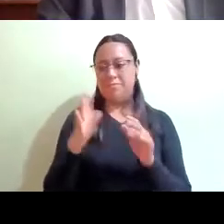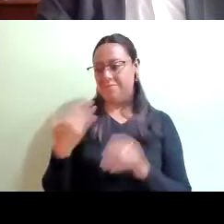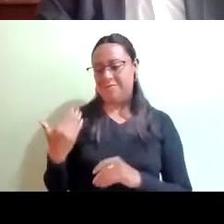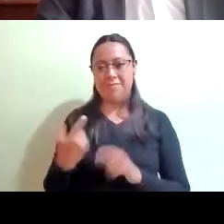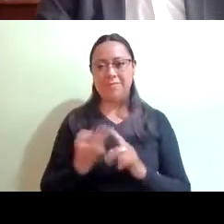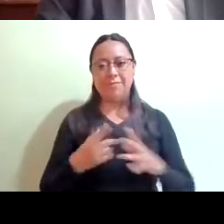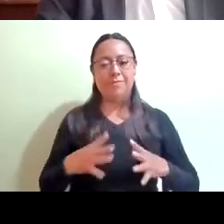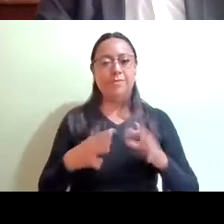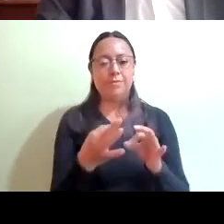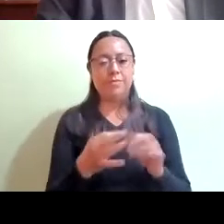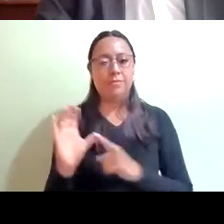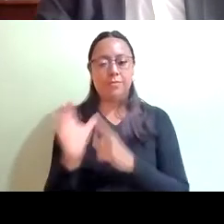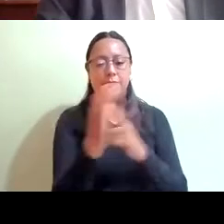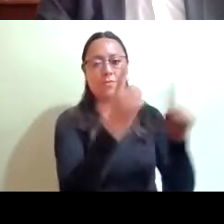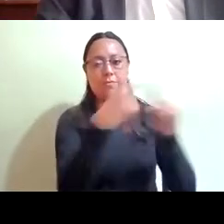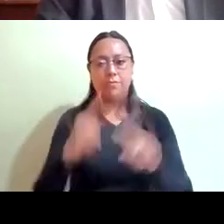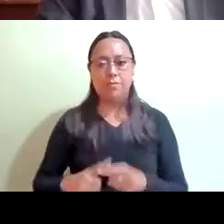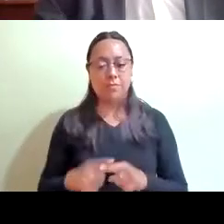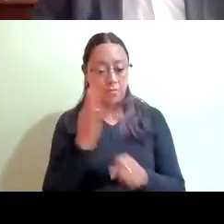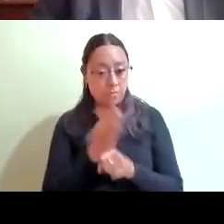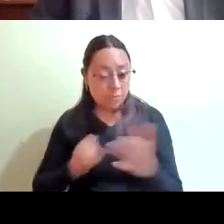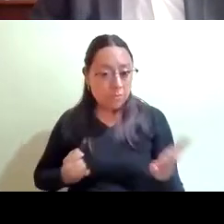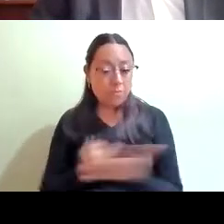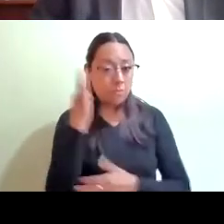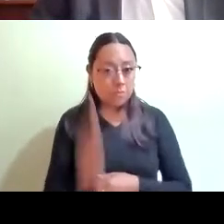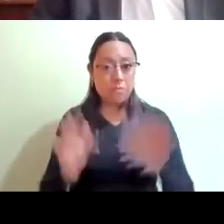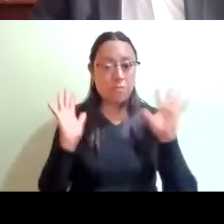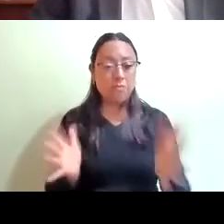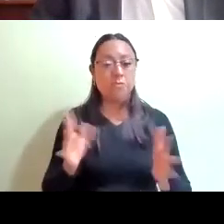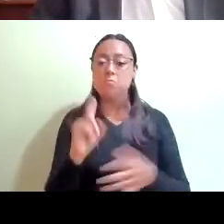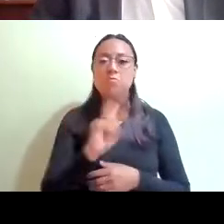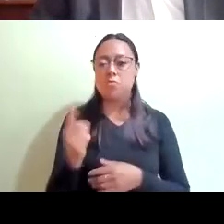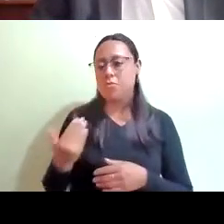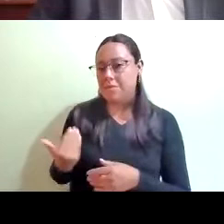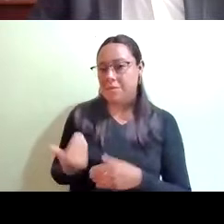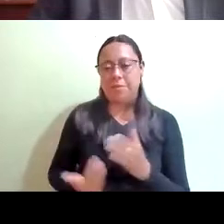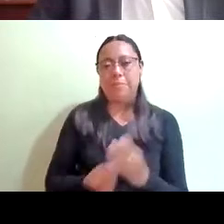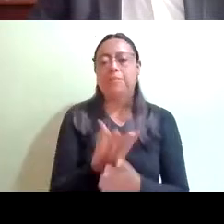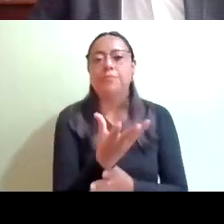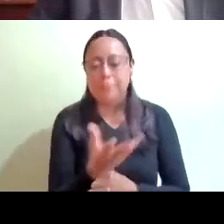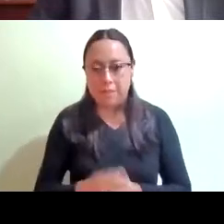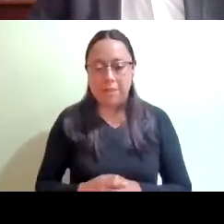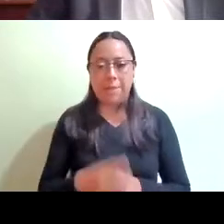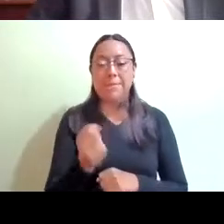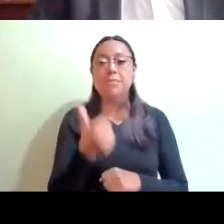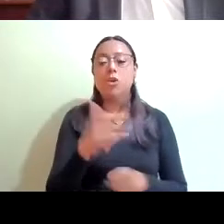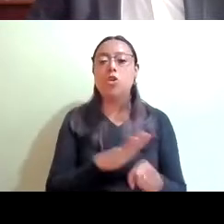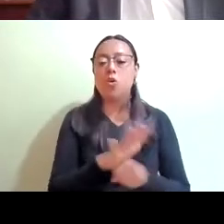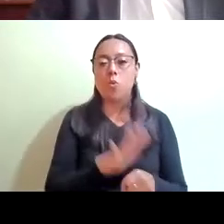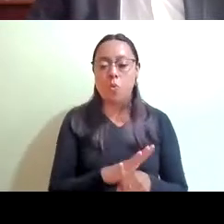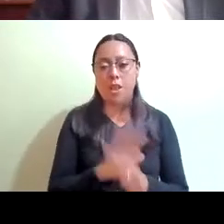hemos dictaminado un solo asunto. Apenas va a salir el primero de la comisión de presupuesto. Y ahora, pues también